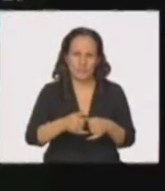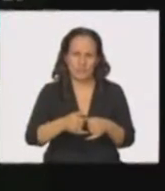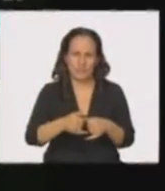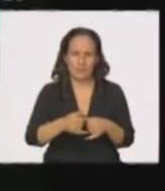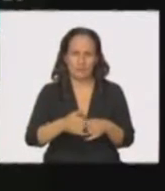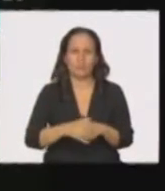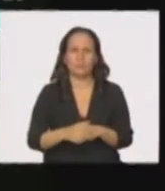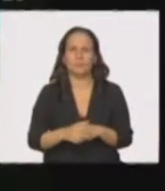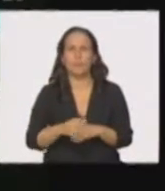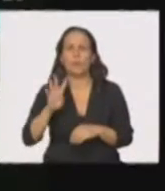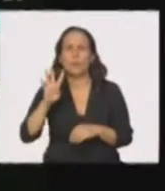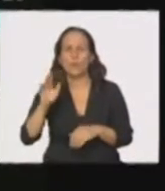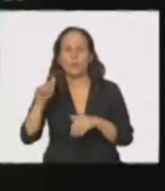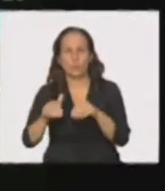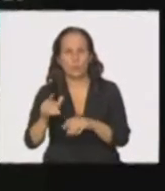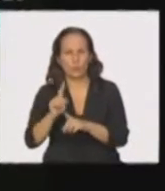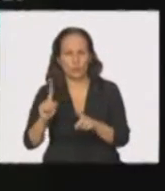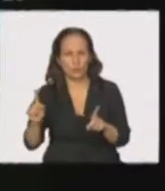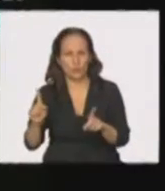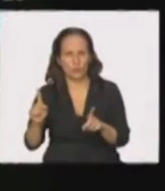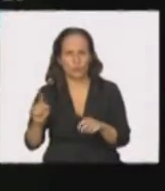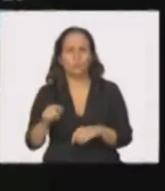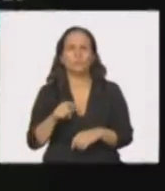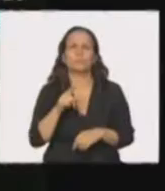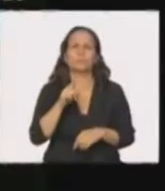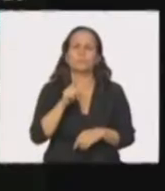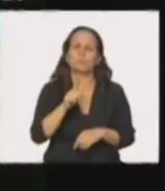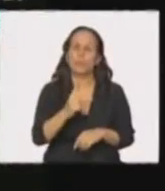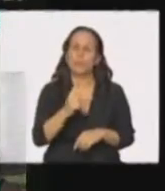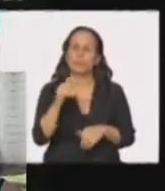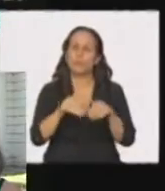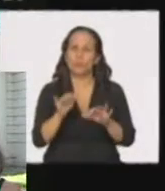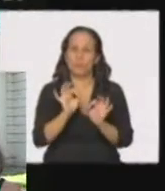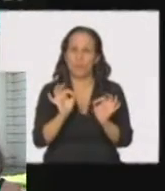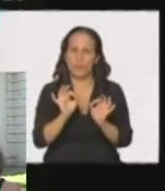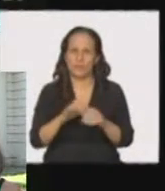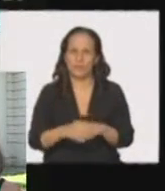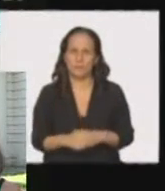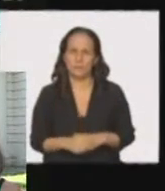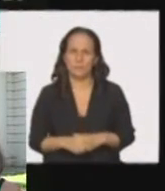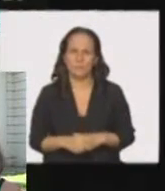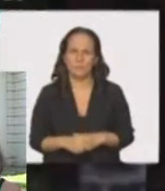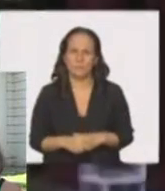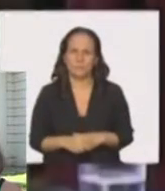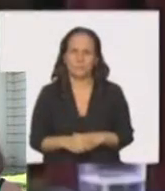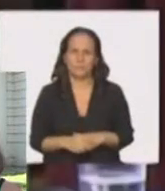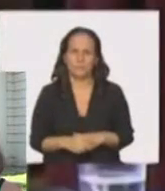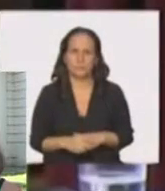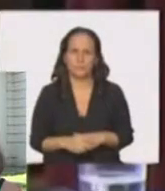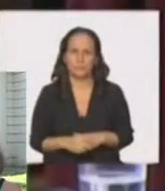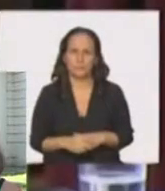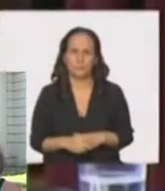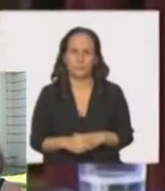digamos, la razón por la que había el cupo femenino. Y ahora la paridad de género me parece que es un avance en ese